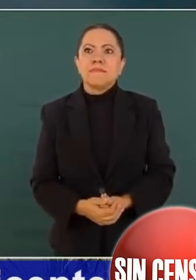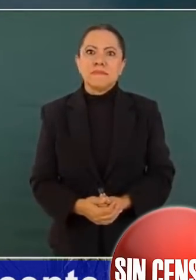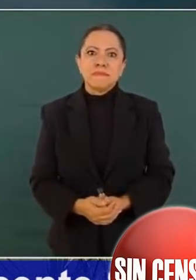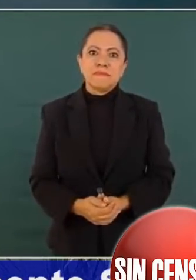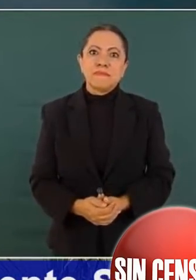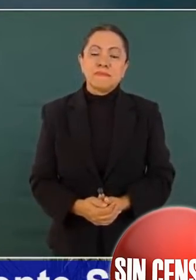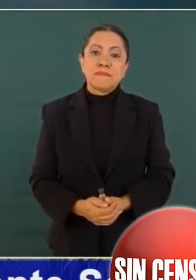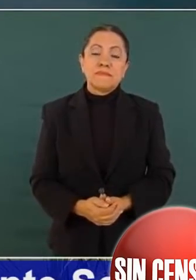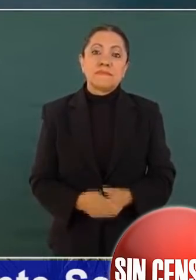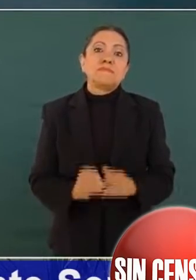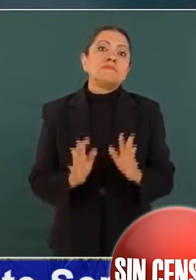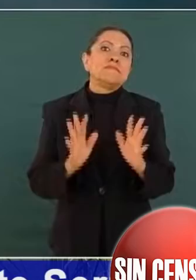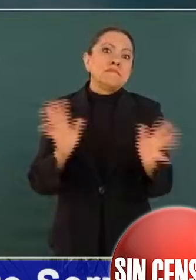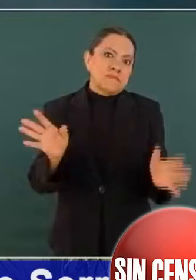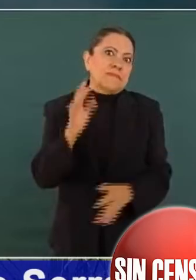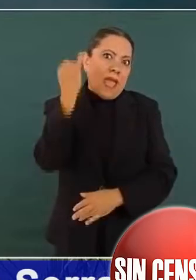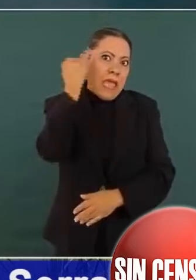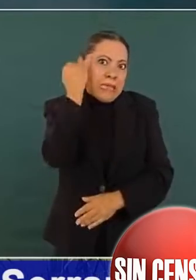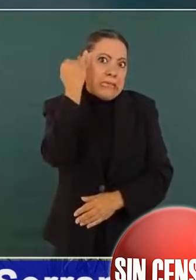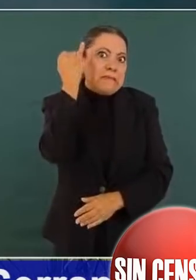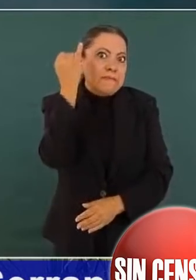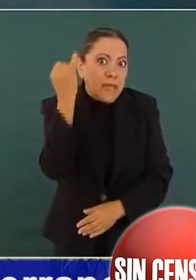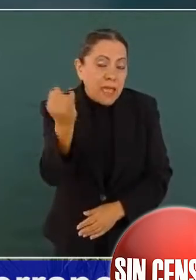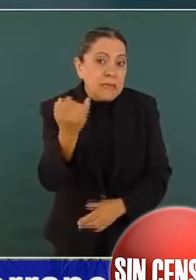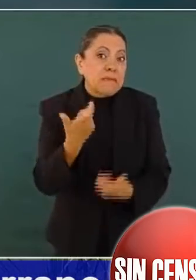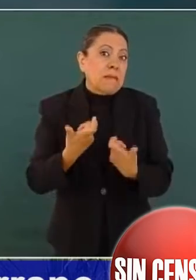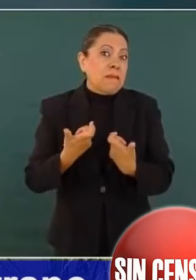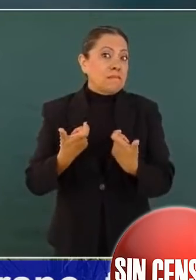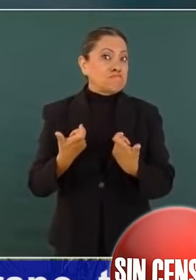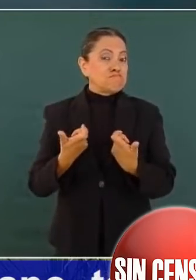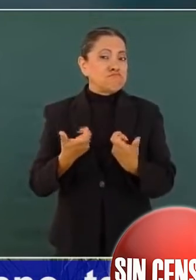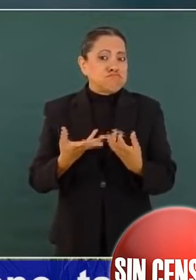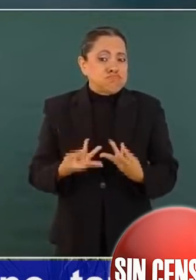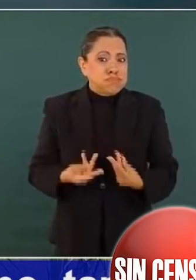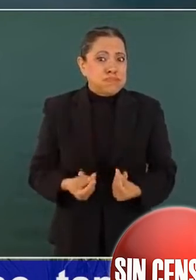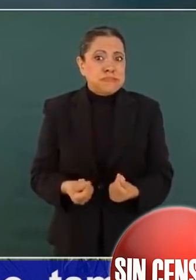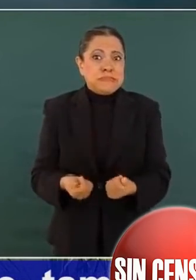Y ya pueden imaginar los gastos.